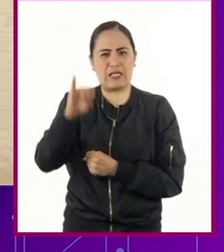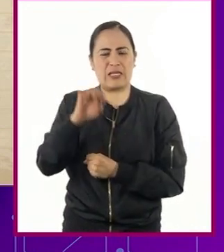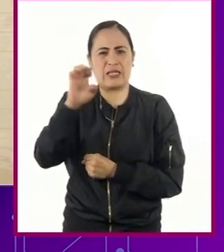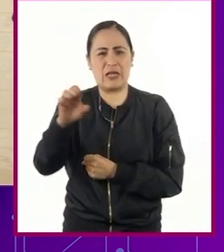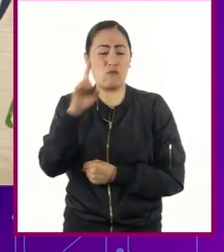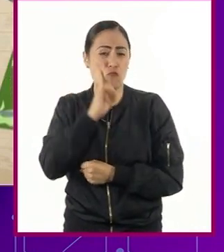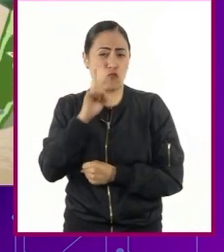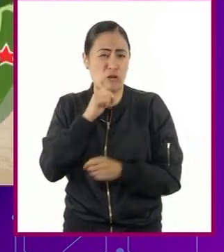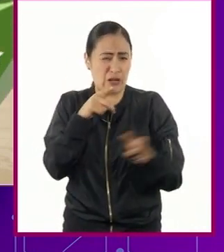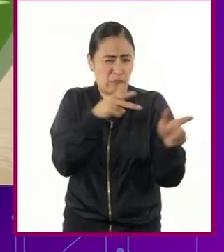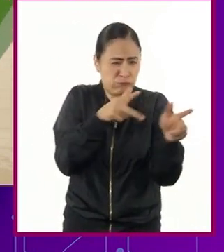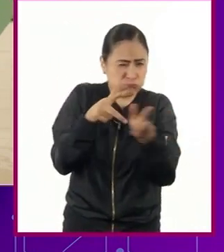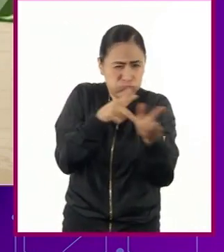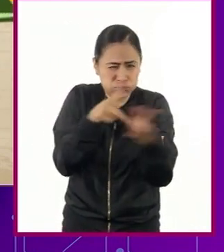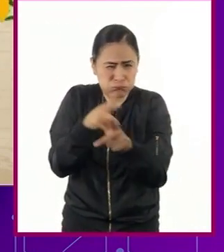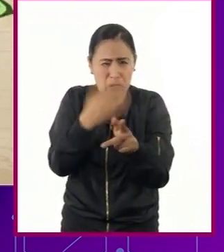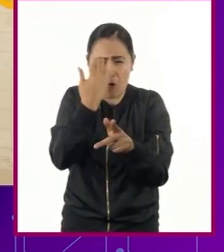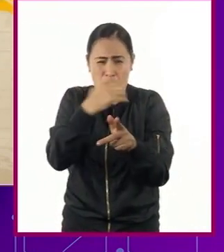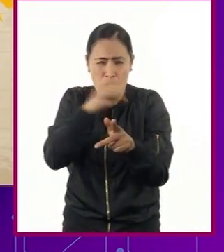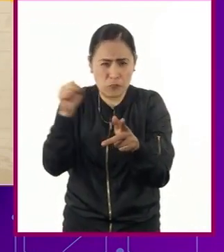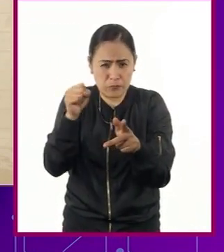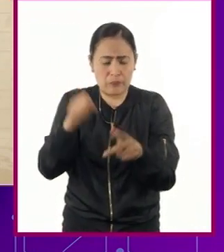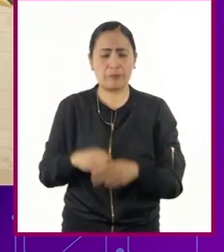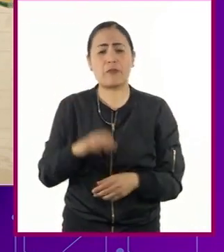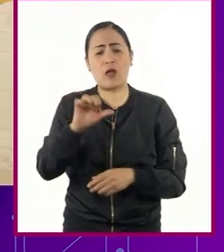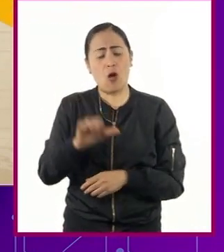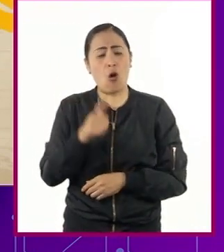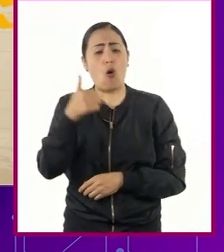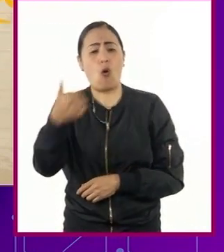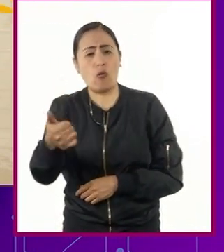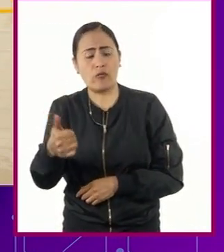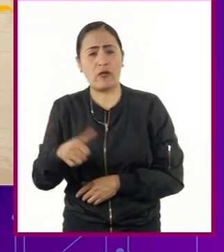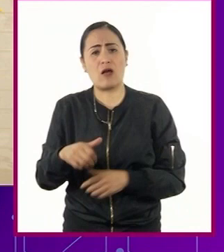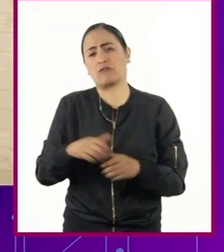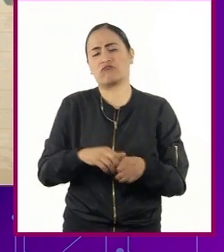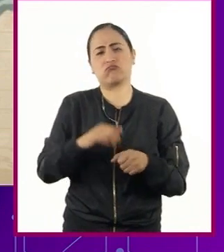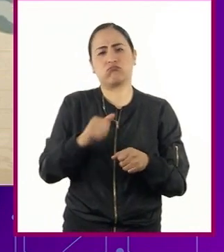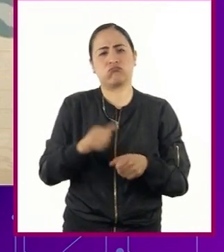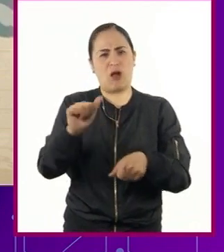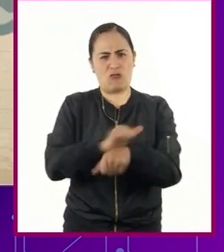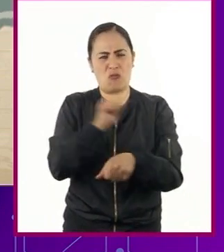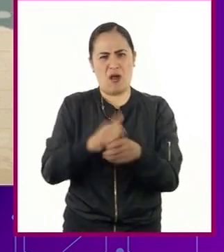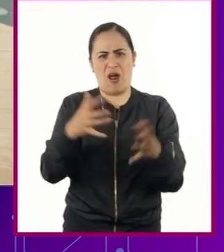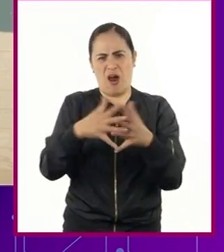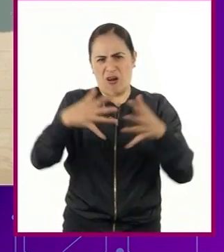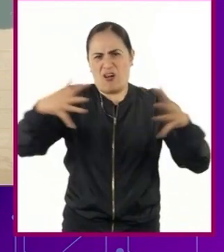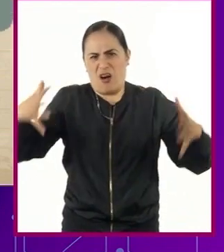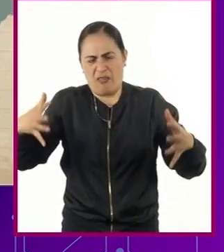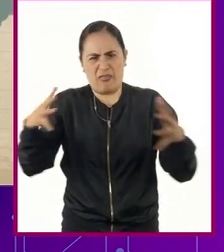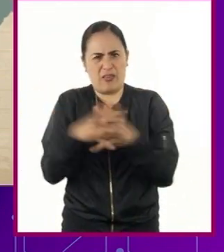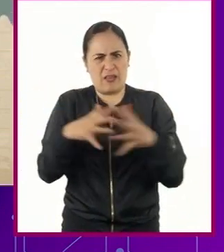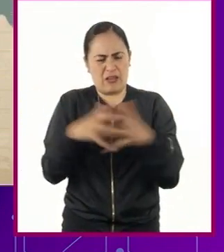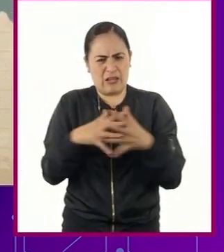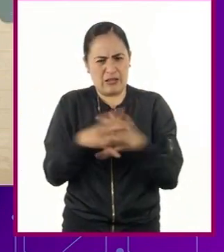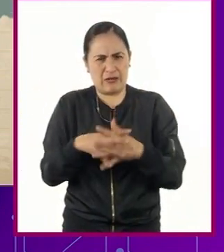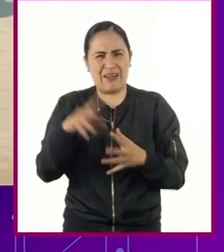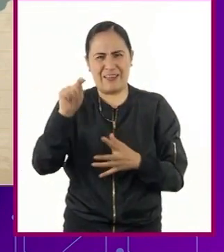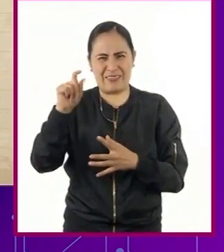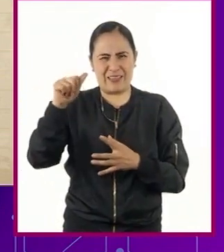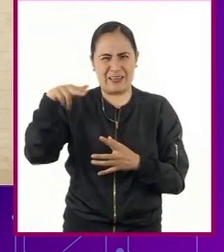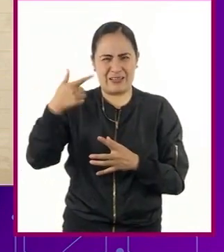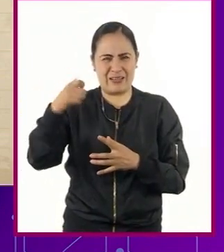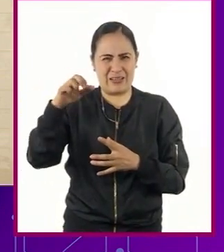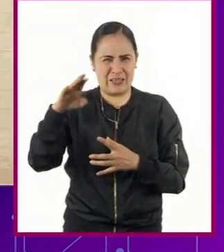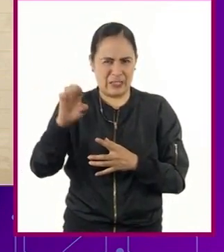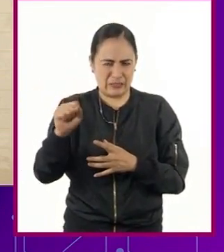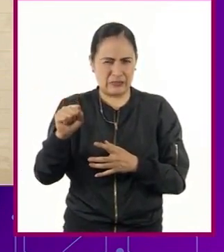en francotiradoras, mientras que otras manejaban tanques de guerra. Se considera que hubo más de 2,000 francotiradoras, de las